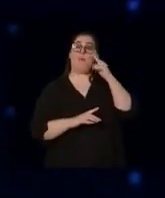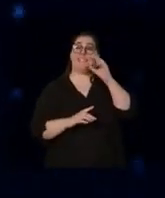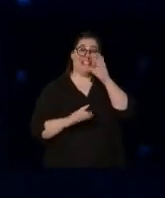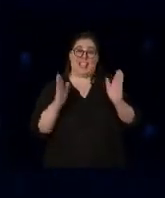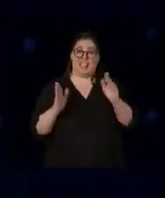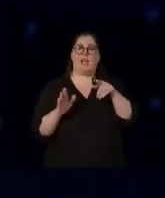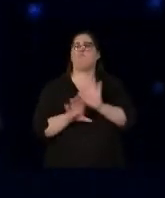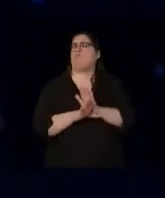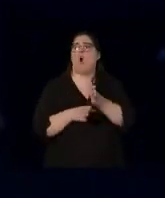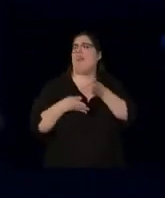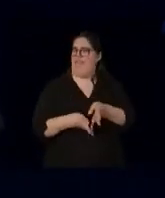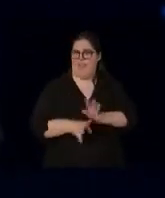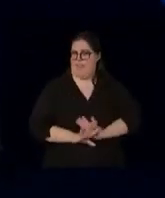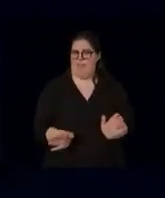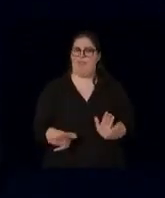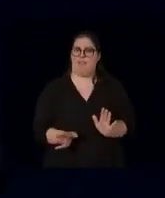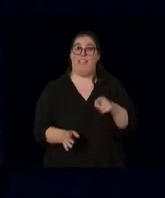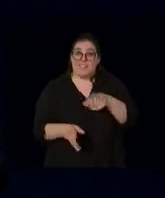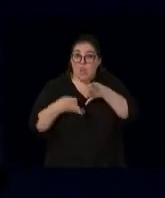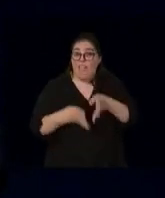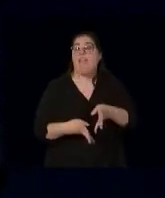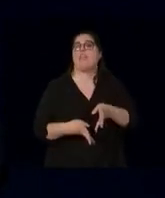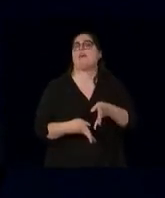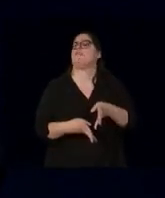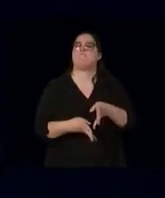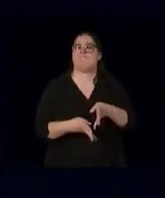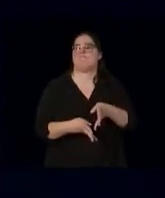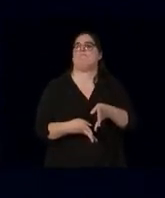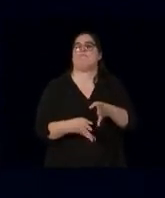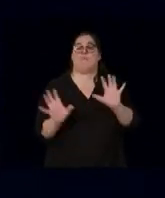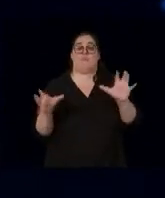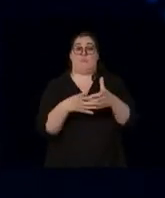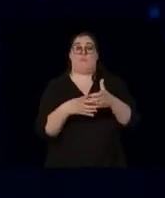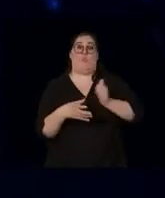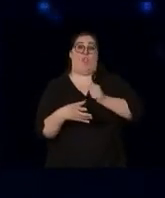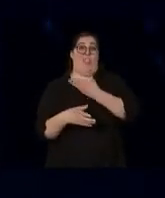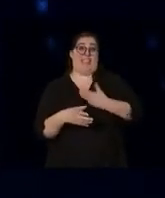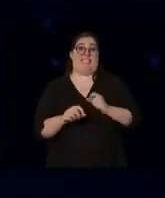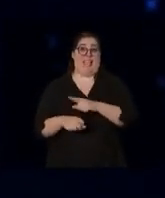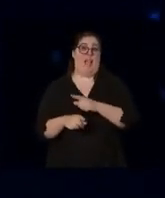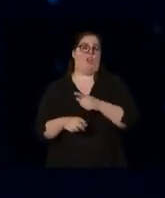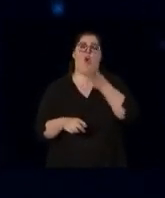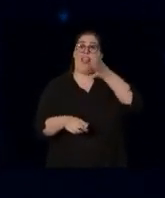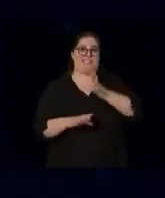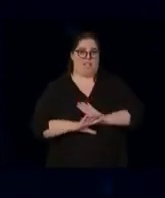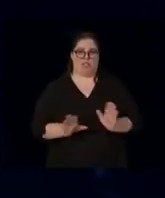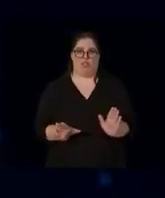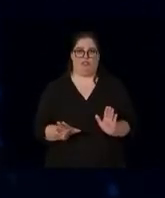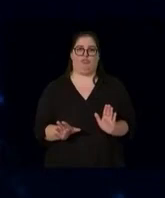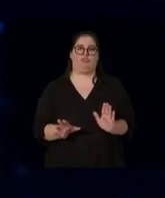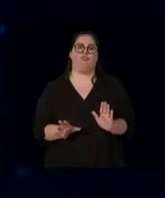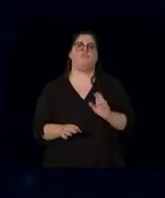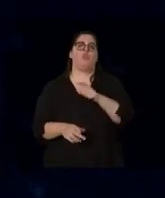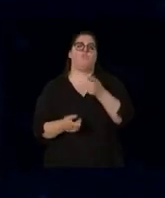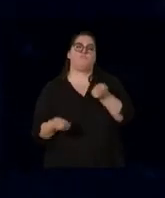guerra. Y en esa guerra las fuerzas del Estado cometieron excesos. Y por tener